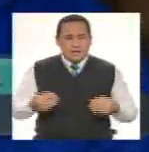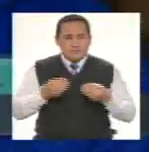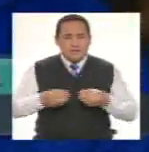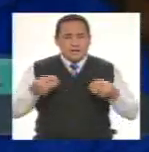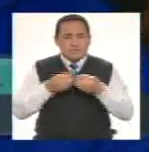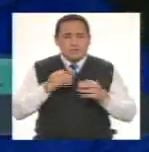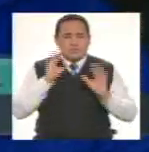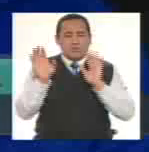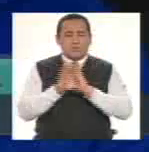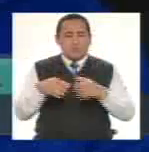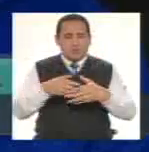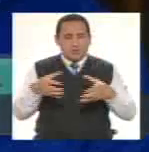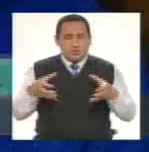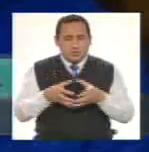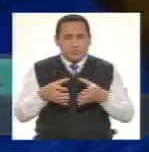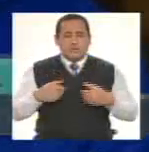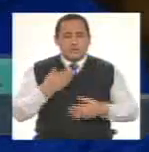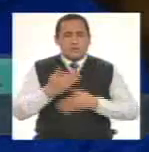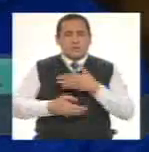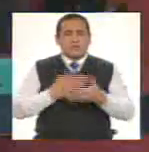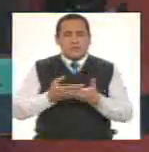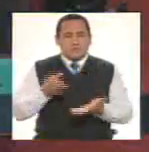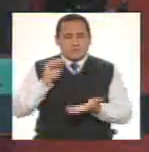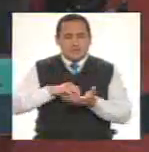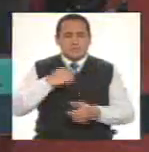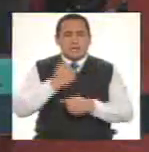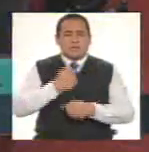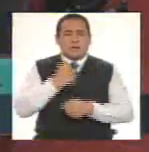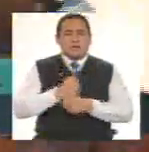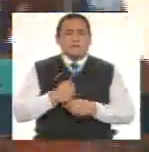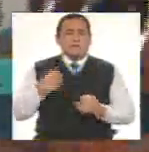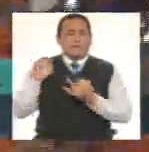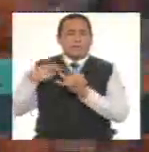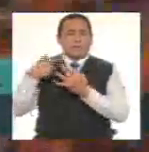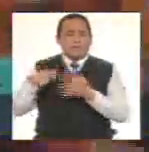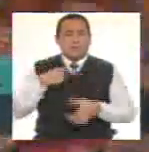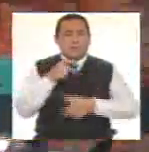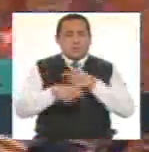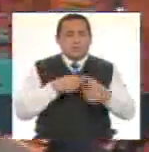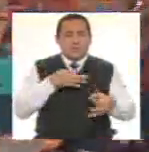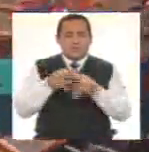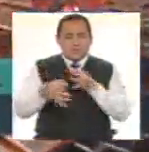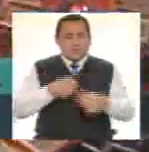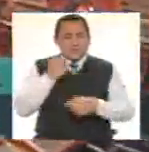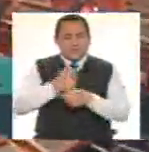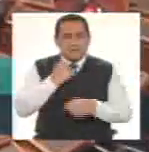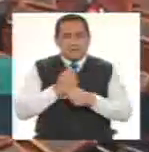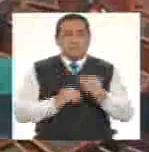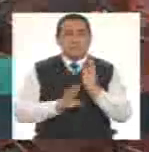de mayor poder vamos a activar mayor el trabajo. Los parlamentarios aseguraron que trabajan por el